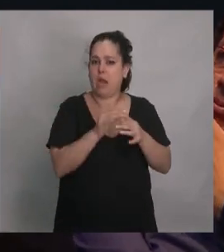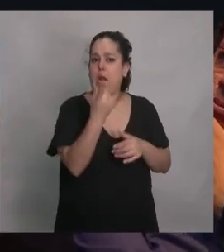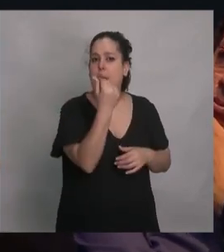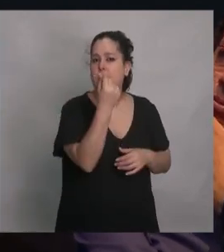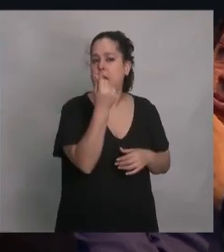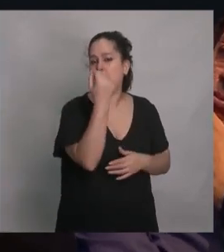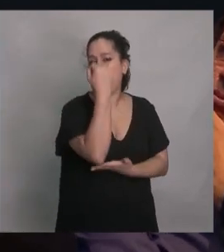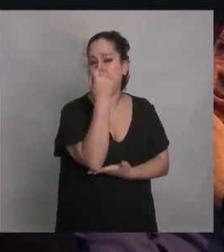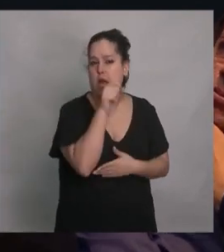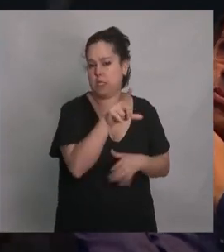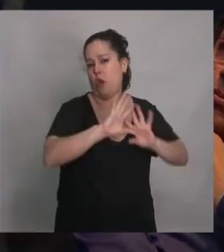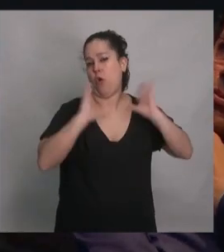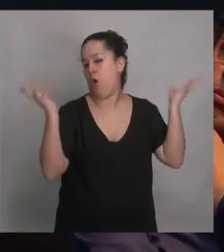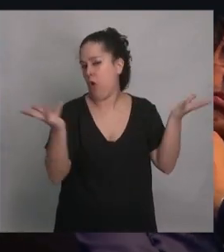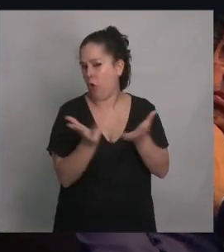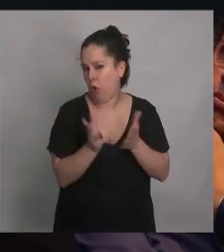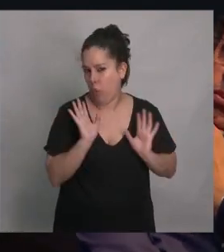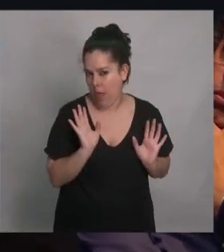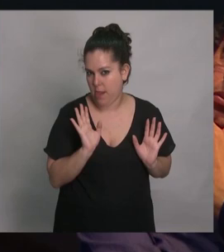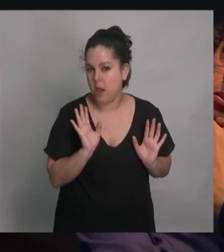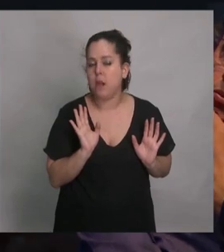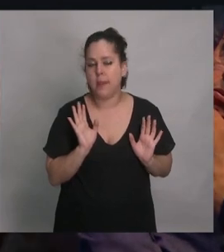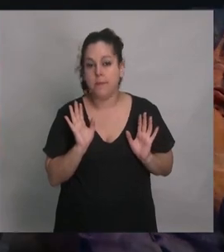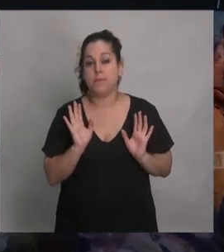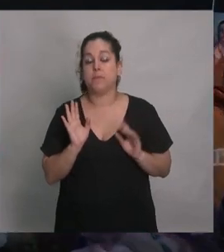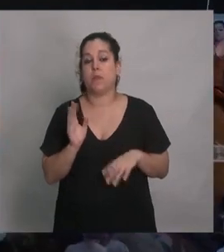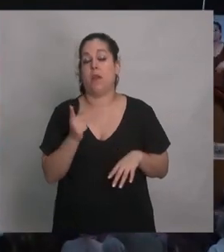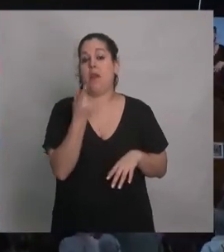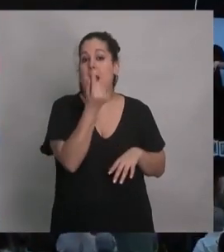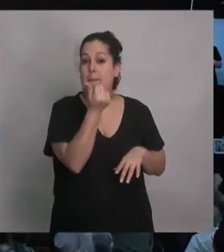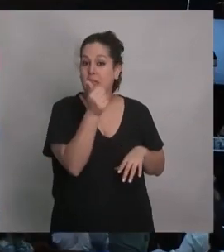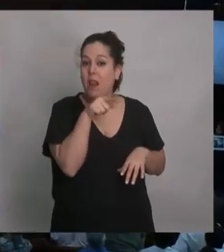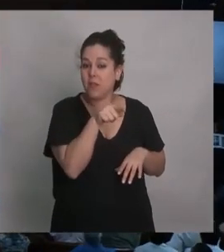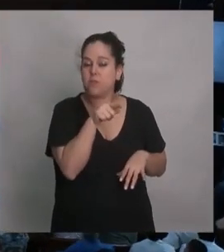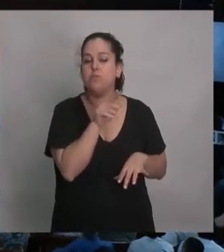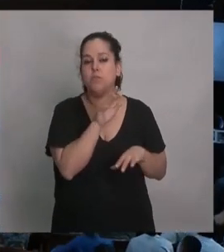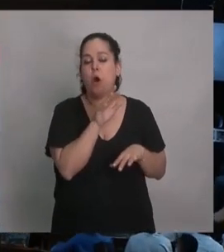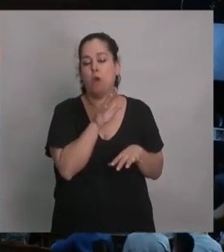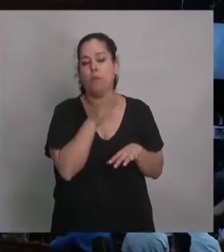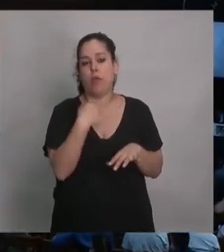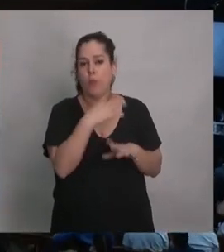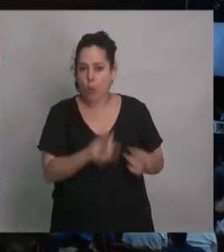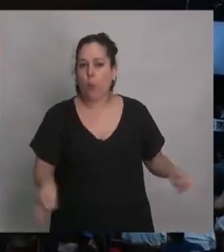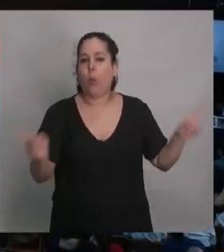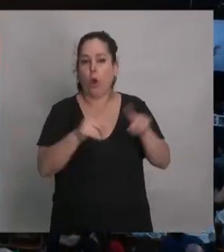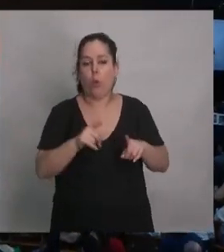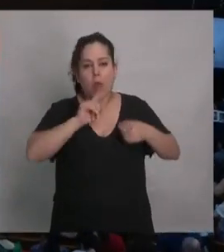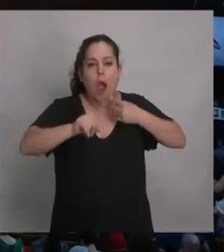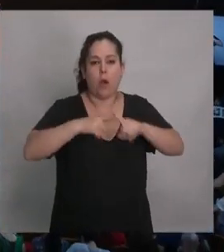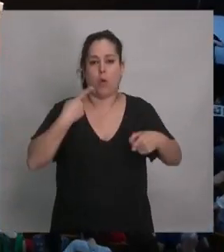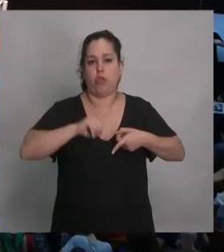global, de la cual el capital tuvo que hacer un nuevo pacto político,